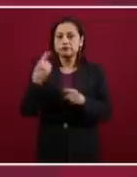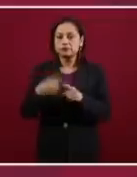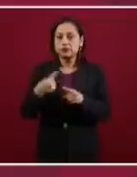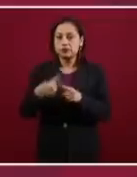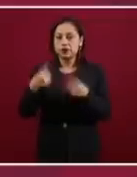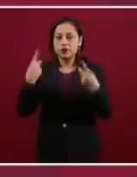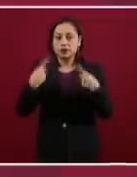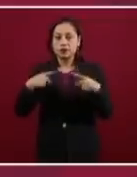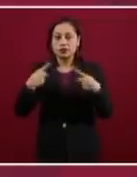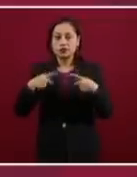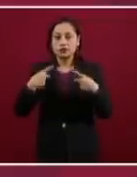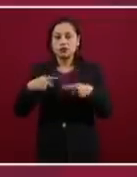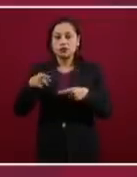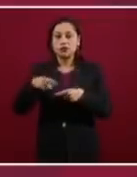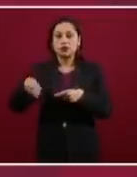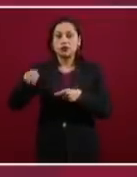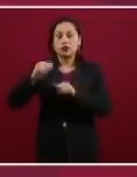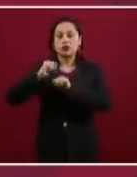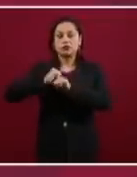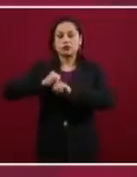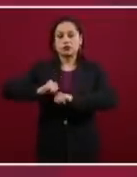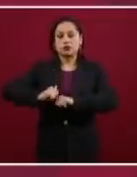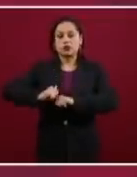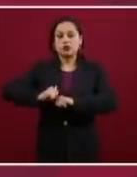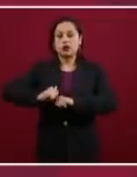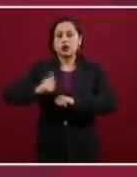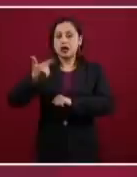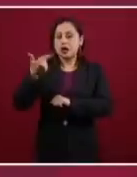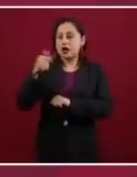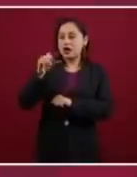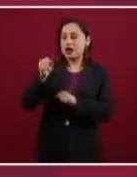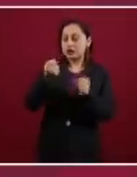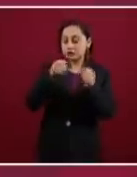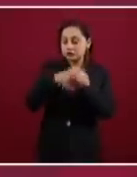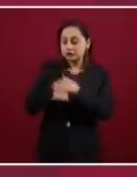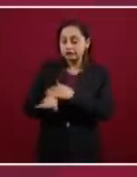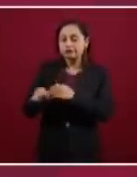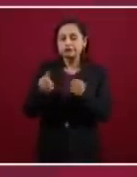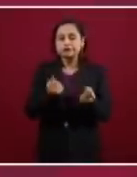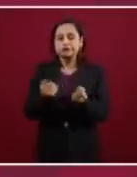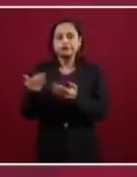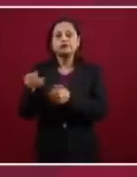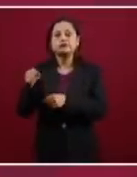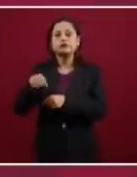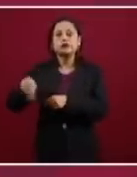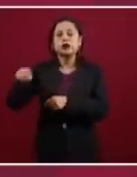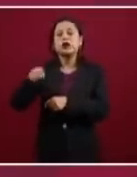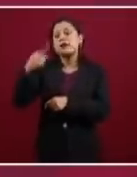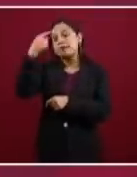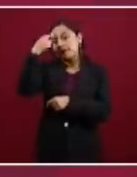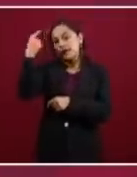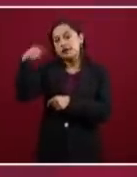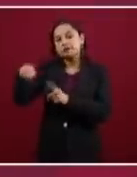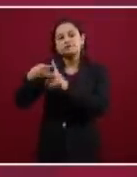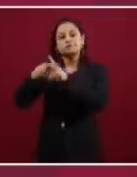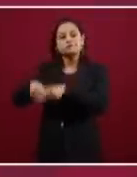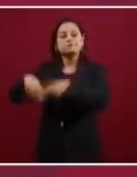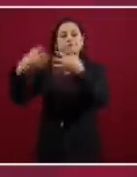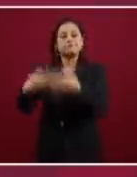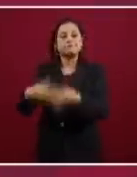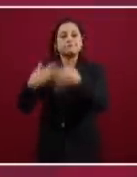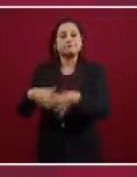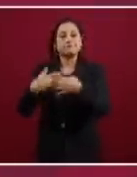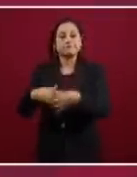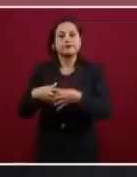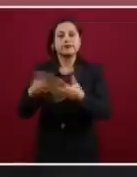el gas en los gasoductos para tener la materia prima entonces estamos